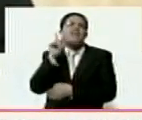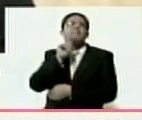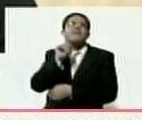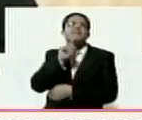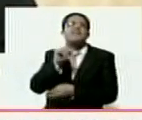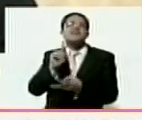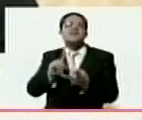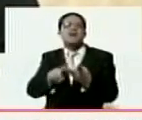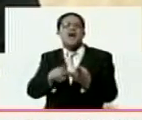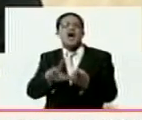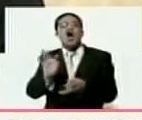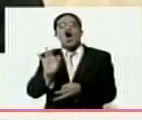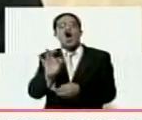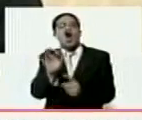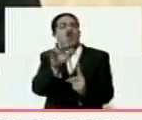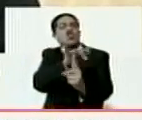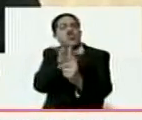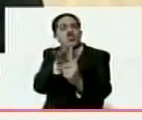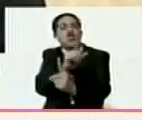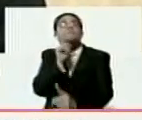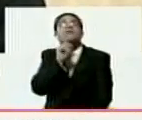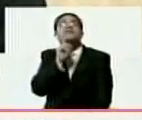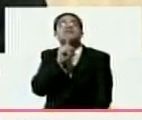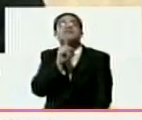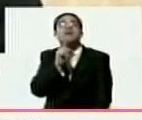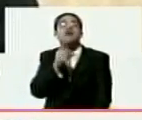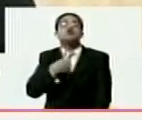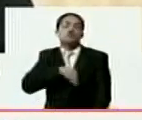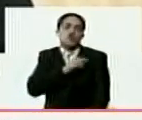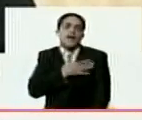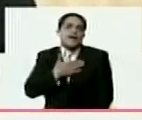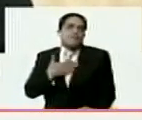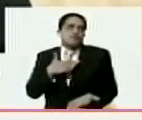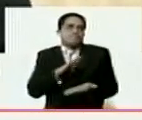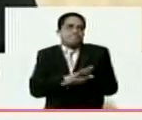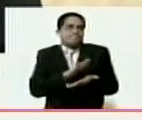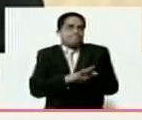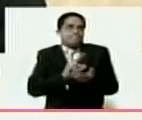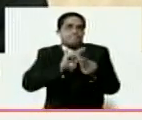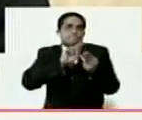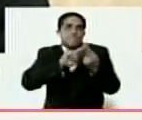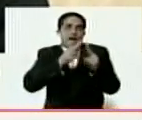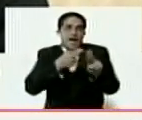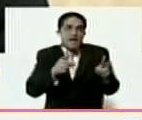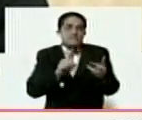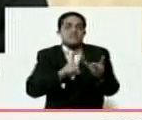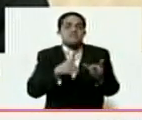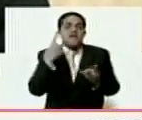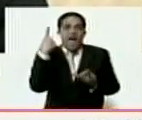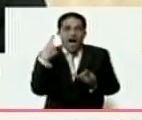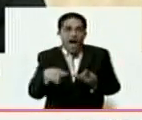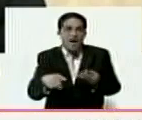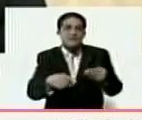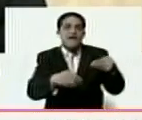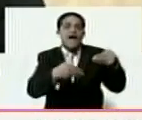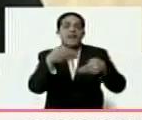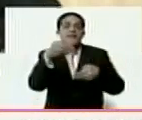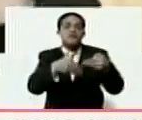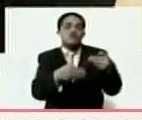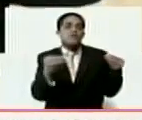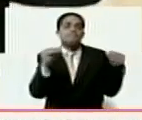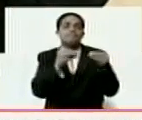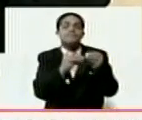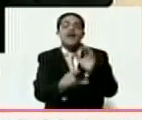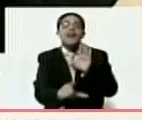falsos positivos, para preservar la paz de Venezuela, para garantizar que haya elecciones como lo dicta la Constitución